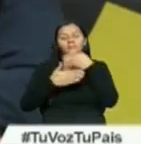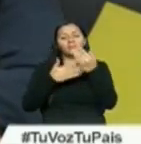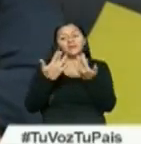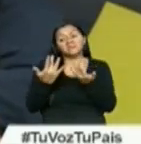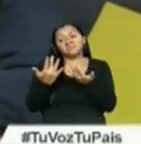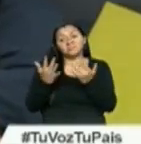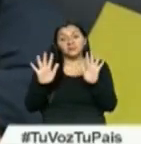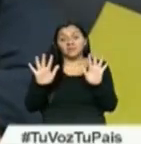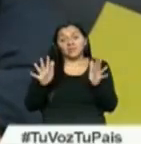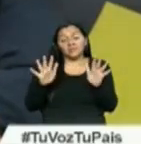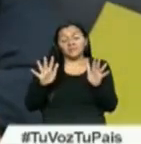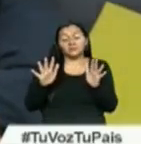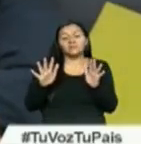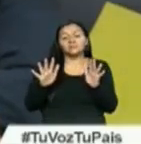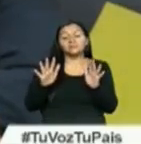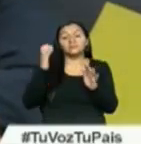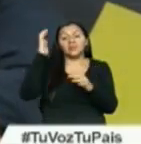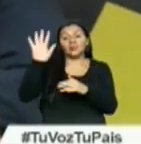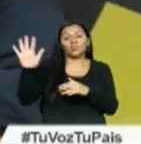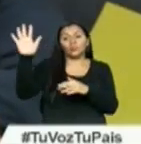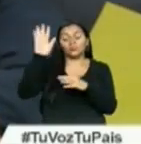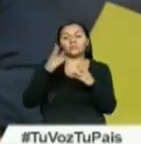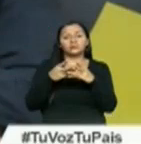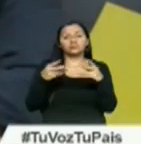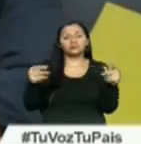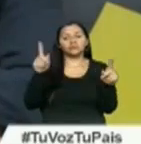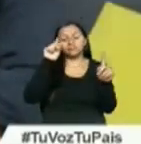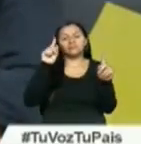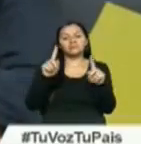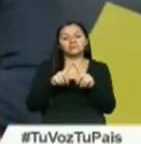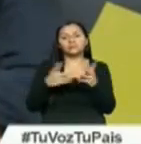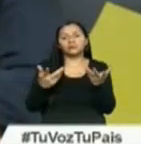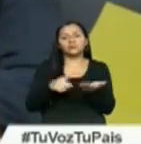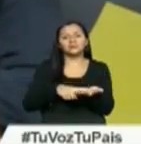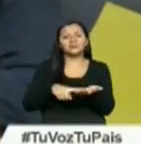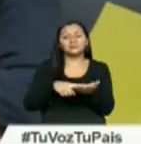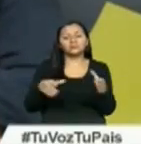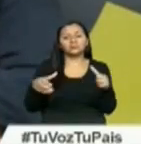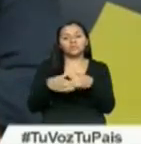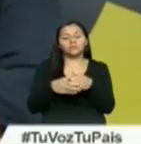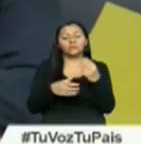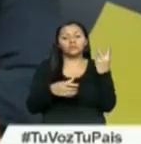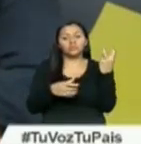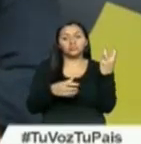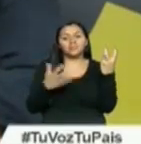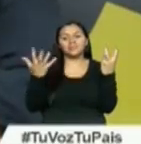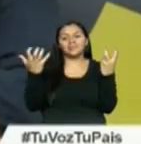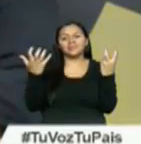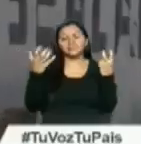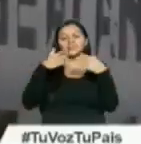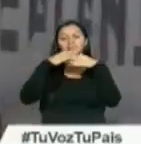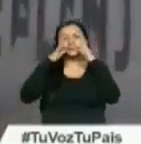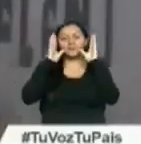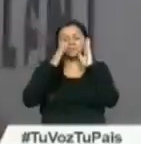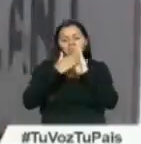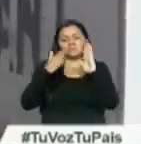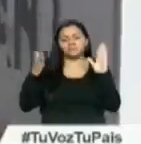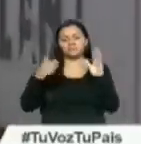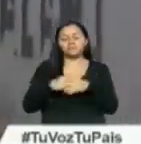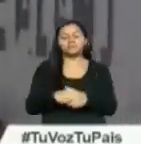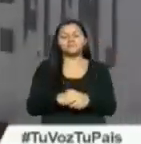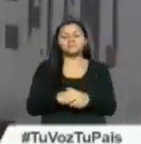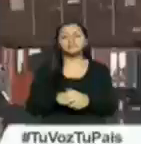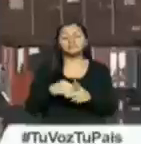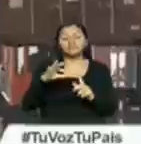esperamos que el Parlamento Europeo resuelva la ratificación en la única sesión que tiene entre el 12 y 15 de diciembre. Una de las